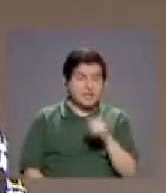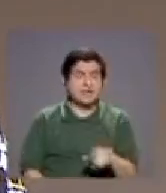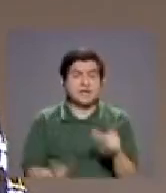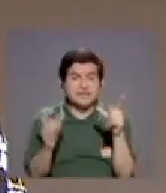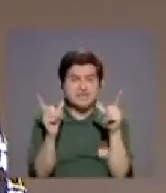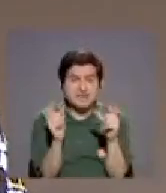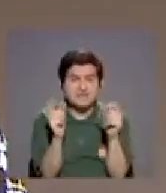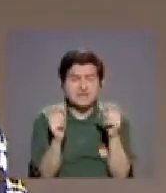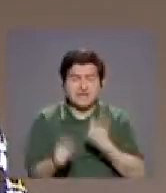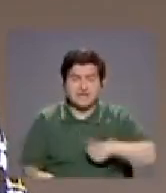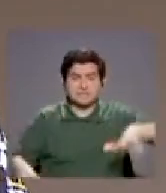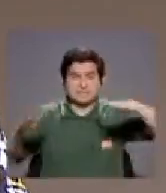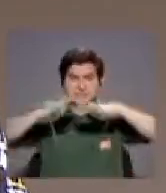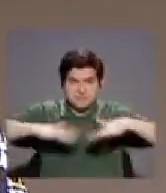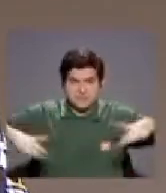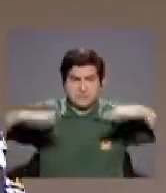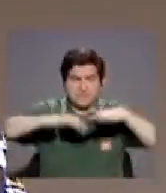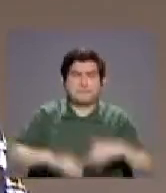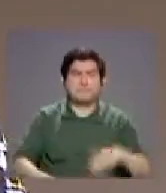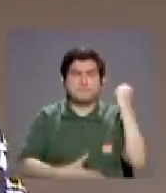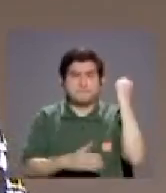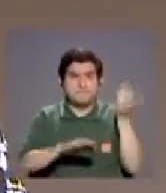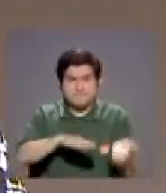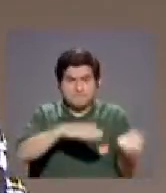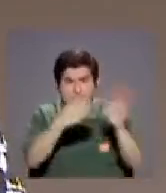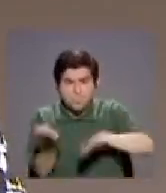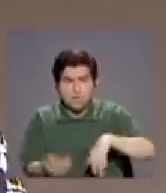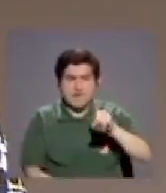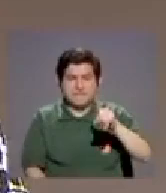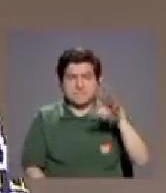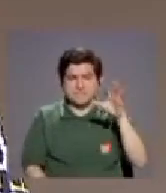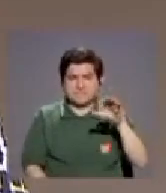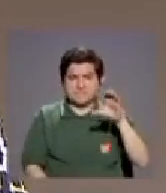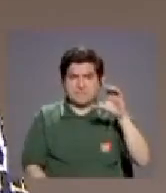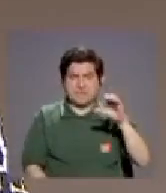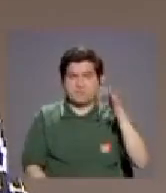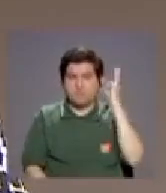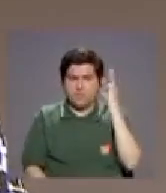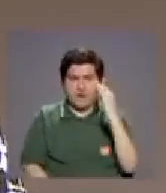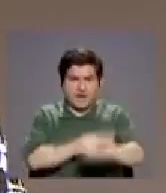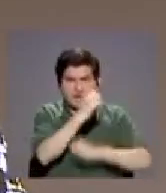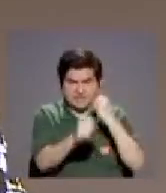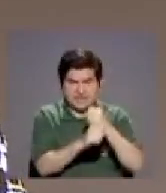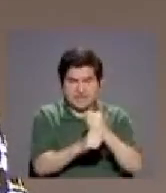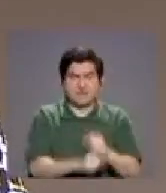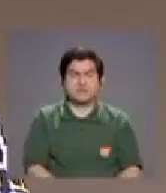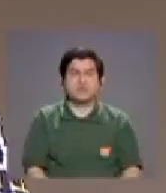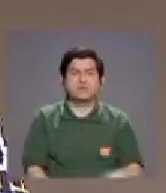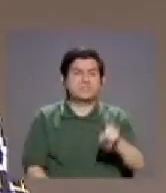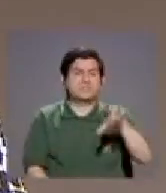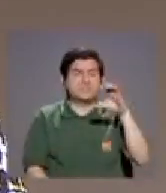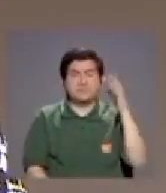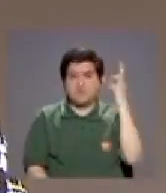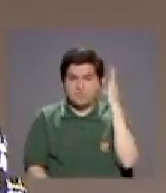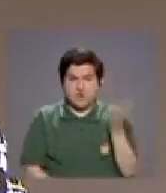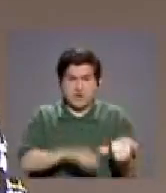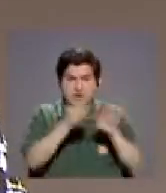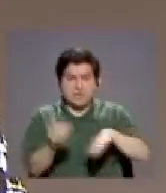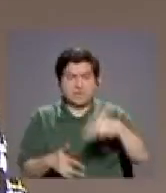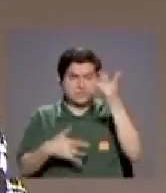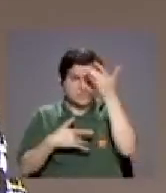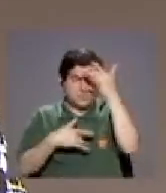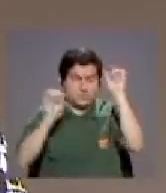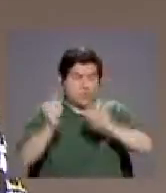aún en nuestro medio mata a 100 mujeres por año. O sea, hay 100 mujeres al año que mueren por una enfermedad que